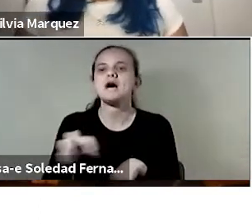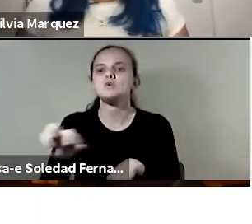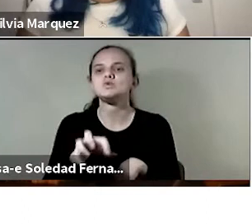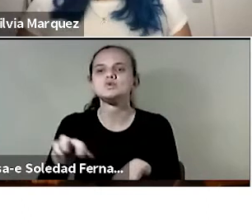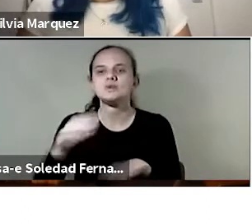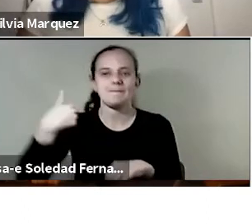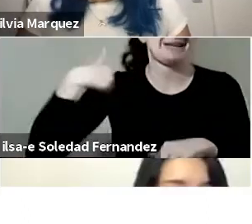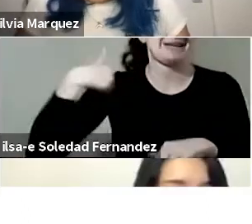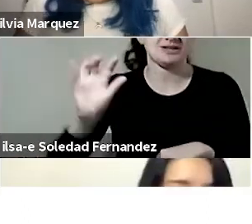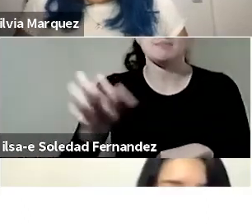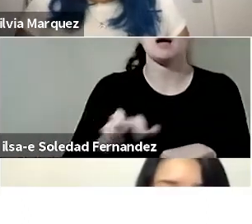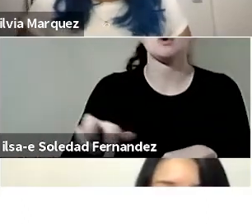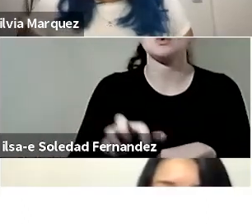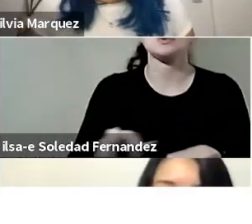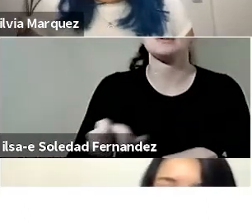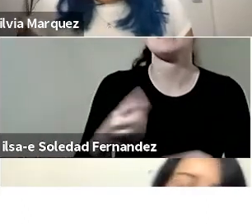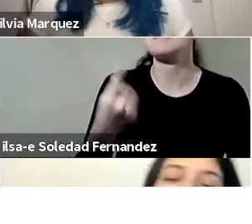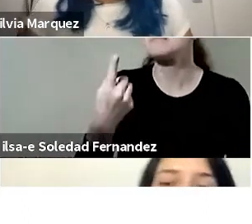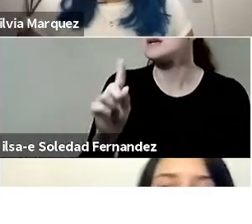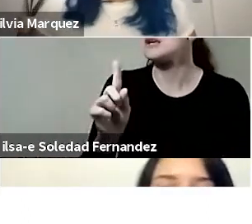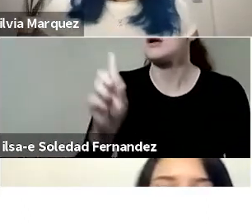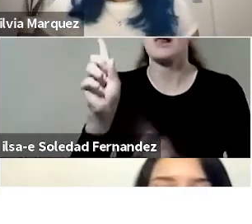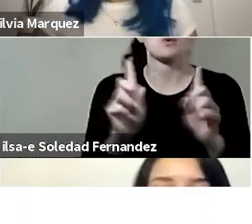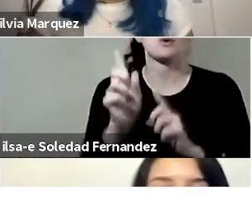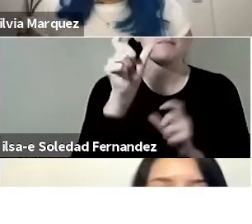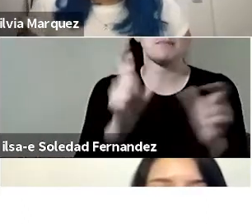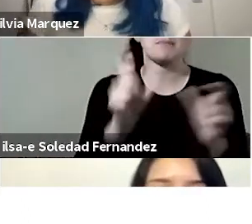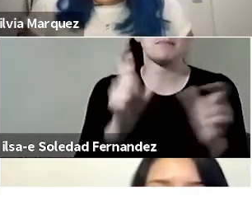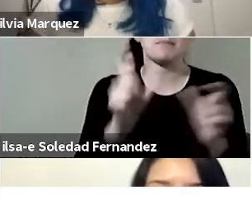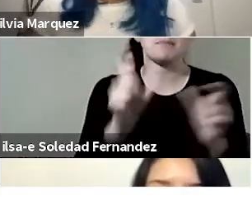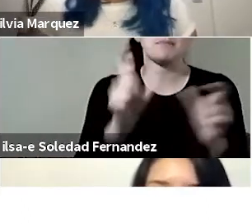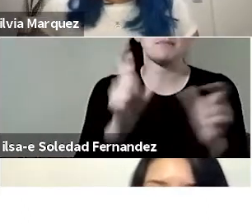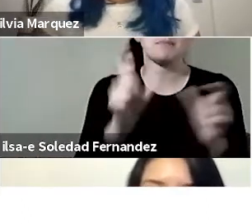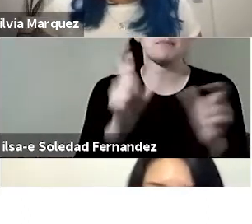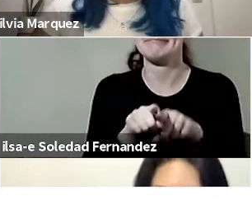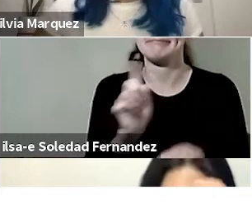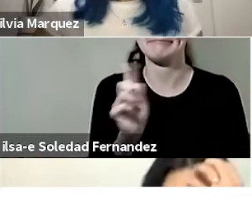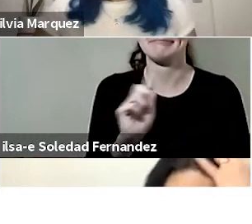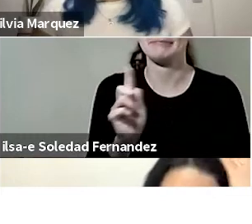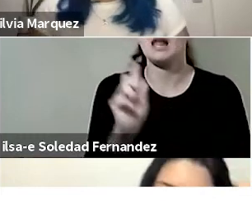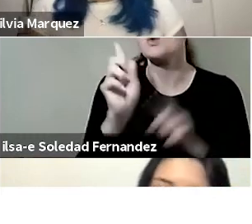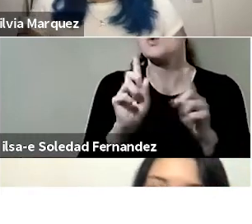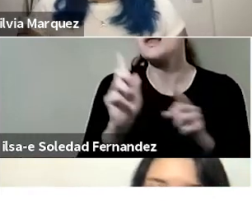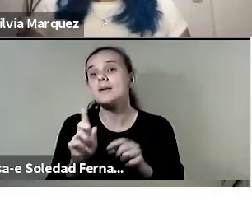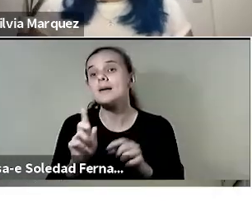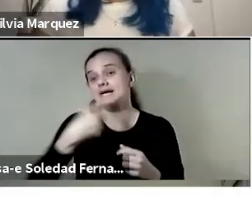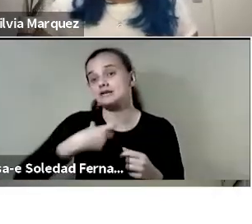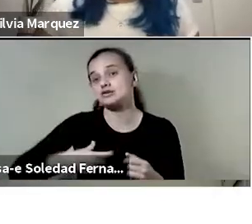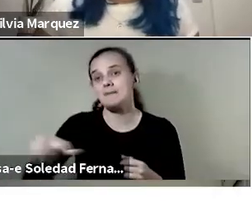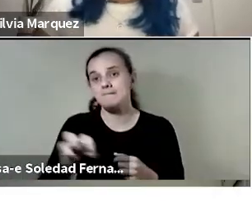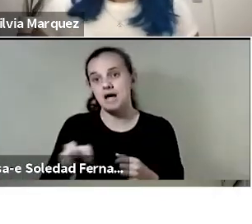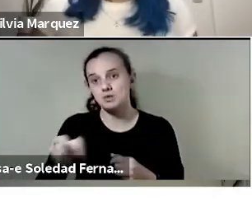la mayoría, no, puede ser un usuario de mouse, pero recuerden que no todas las personas son